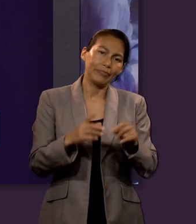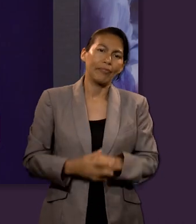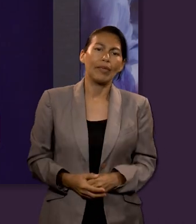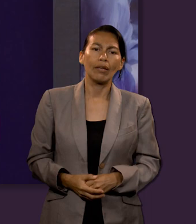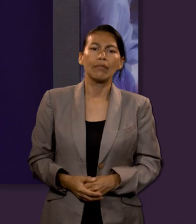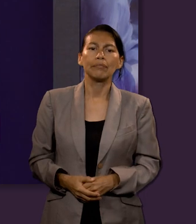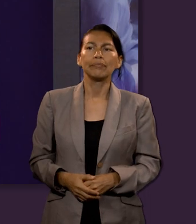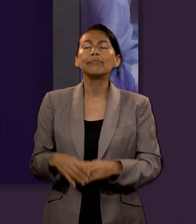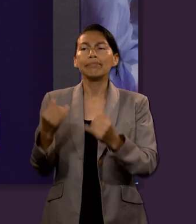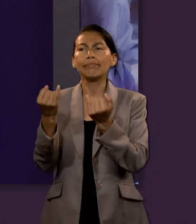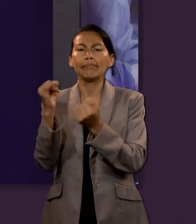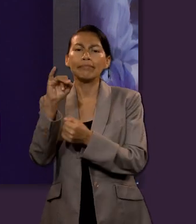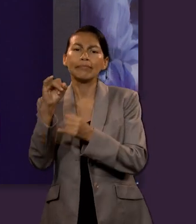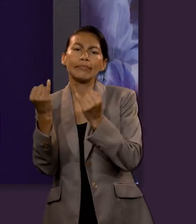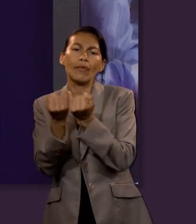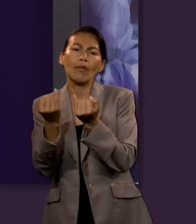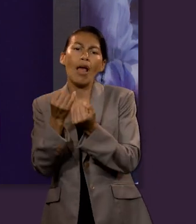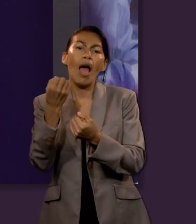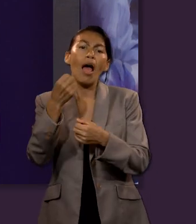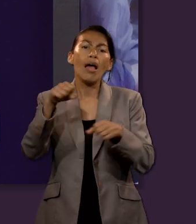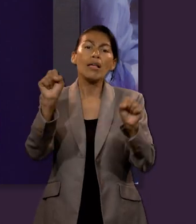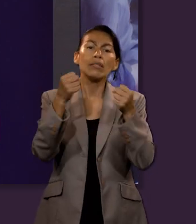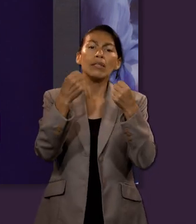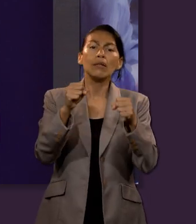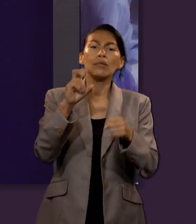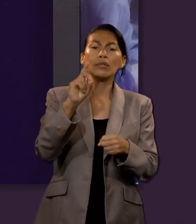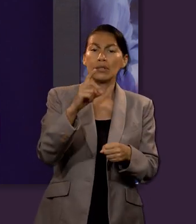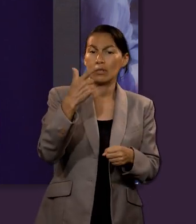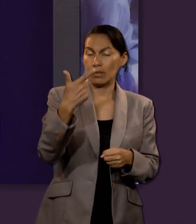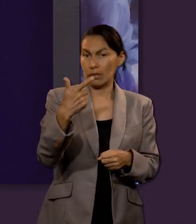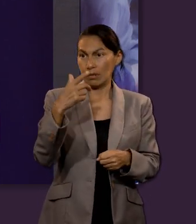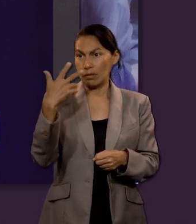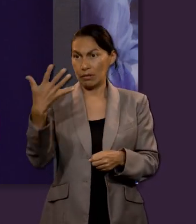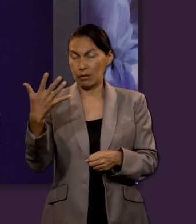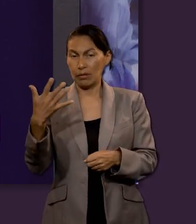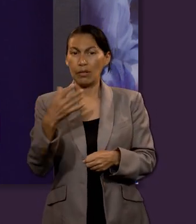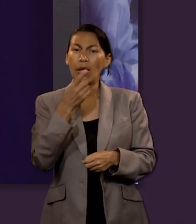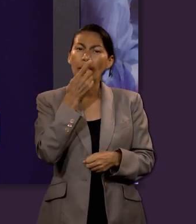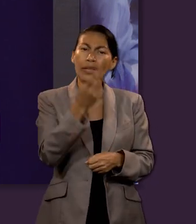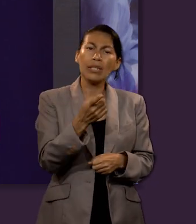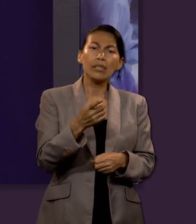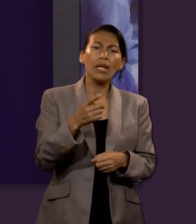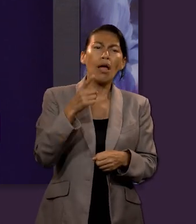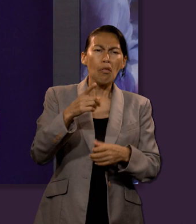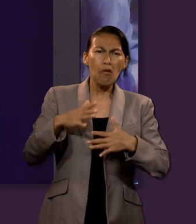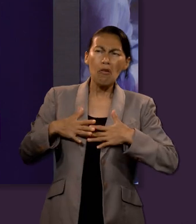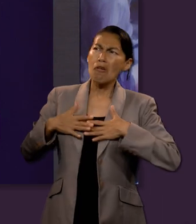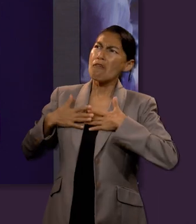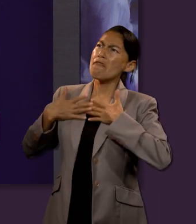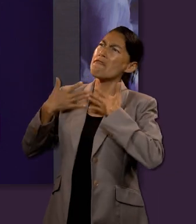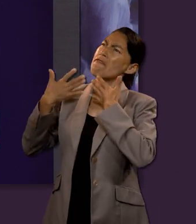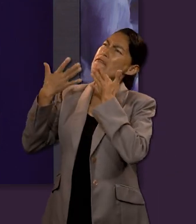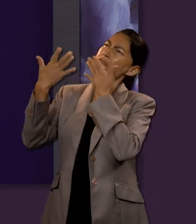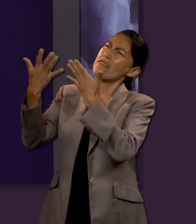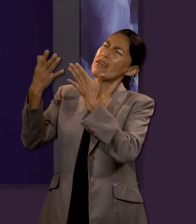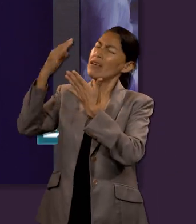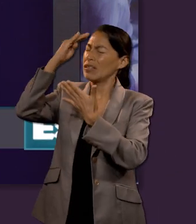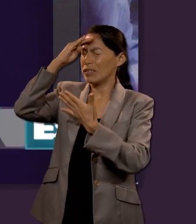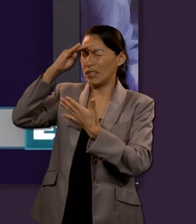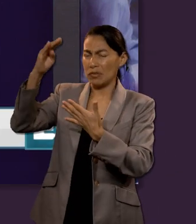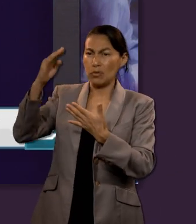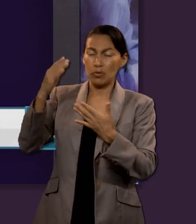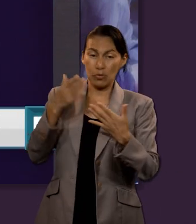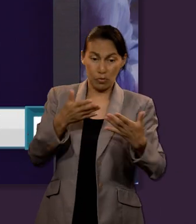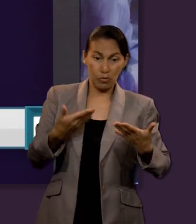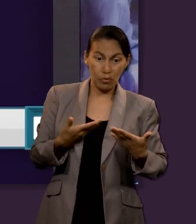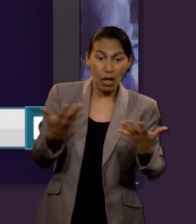dice encomienda jehová tu camino y confía en él y él hará y es una clara invitación porque muchas veces cuando vamos en el camino